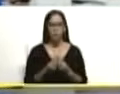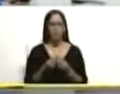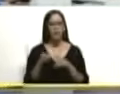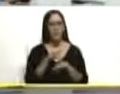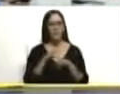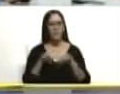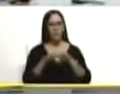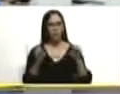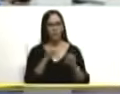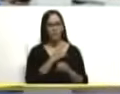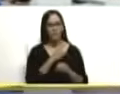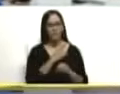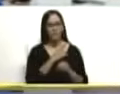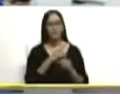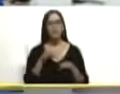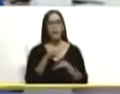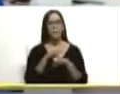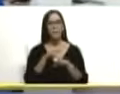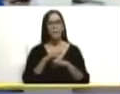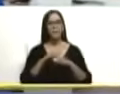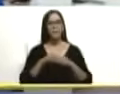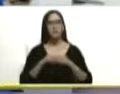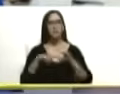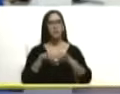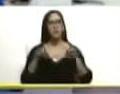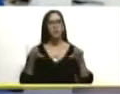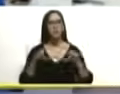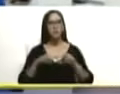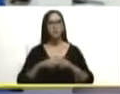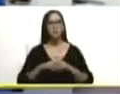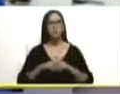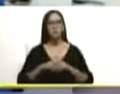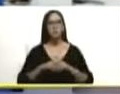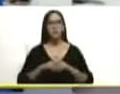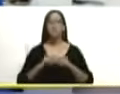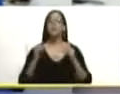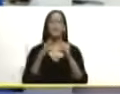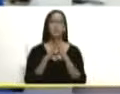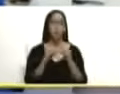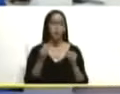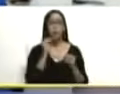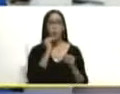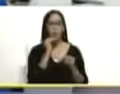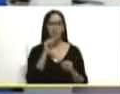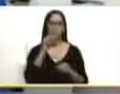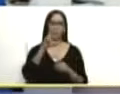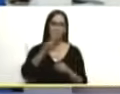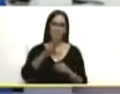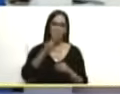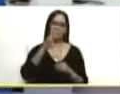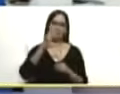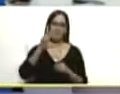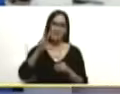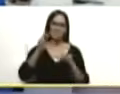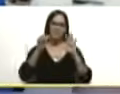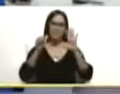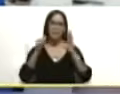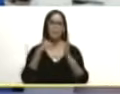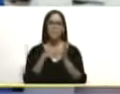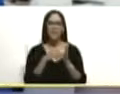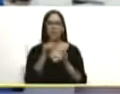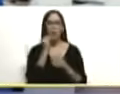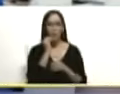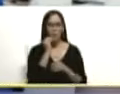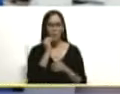Educación Universitaria, la ministra de Educación, que todos los jóvenes, los 336 mil